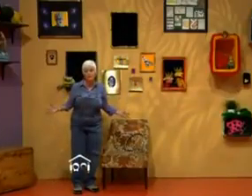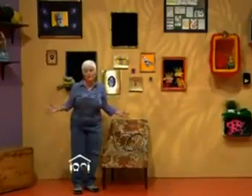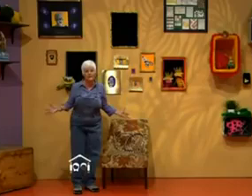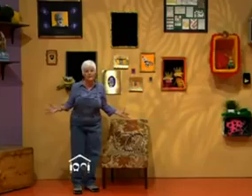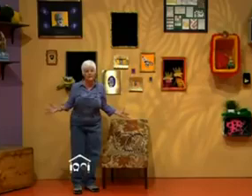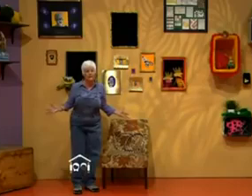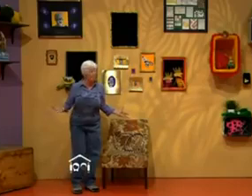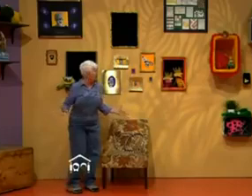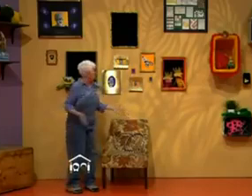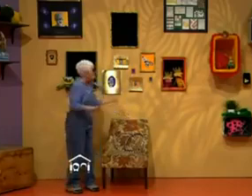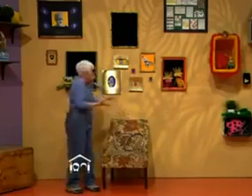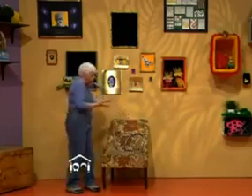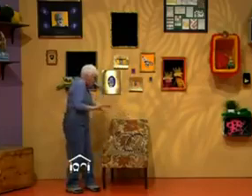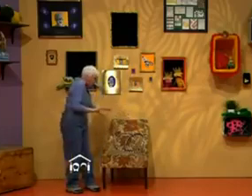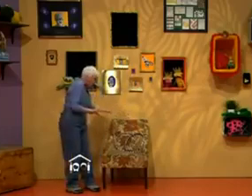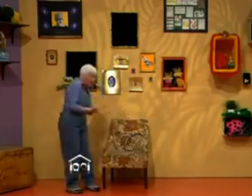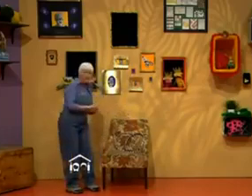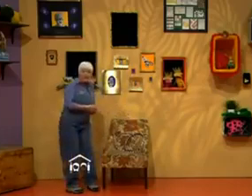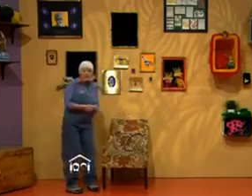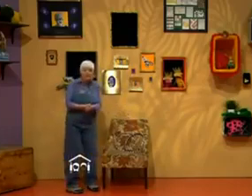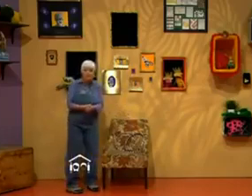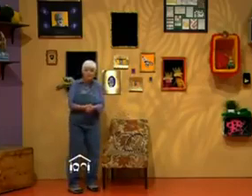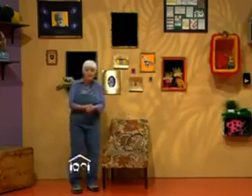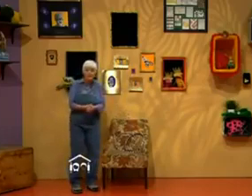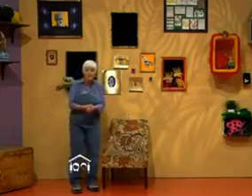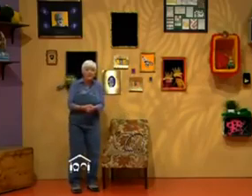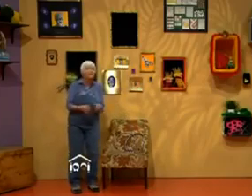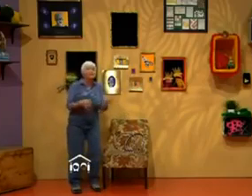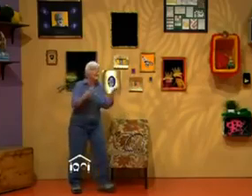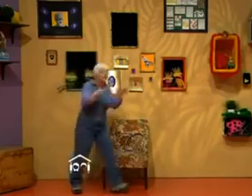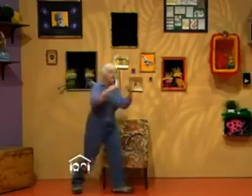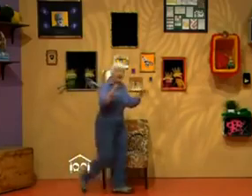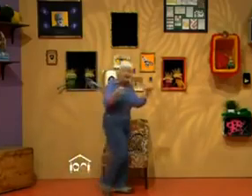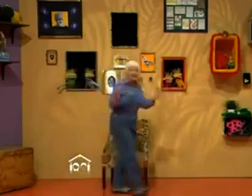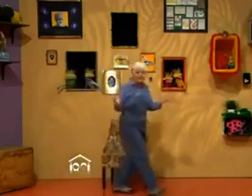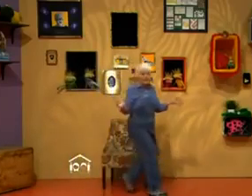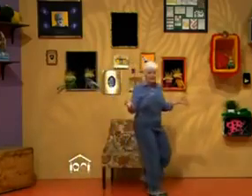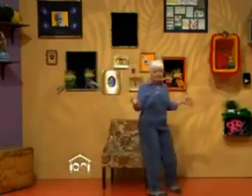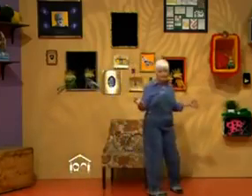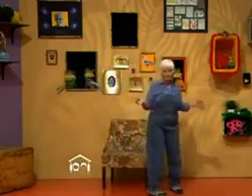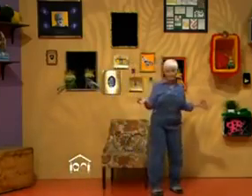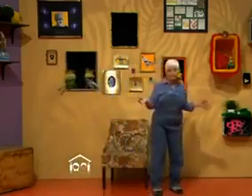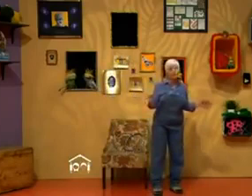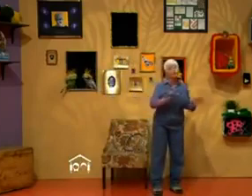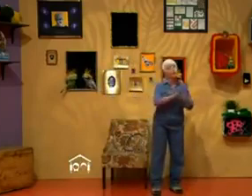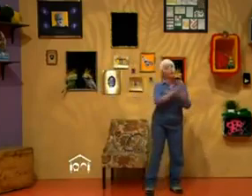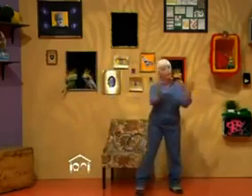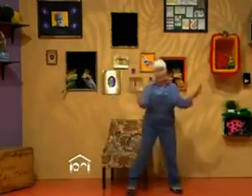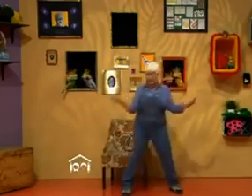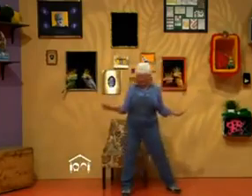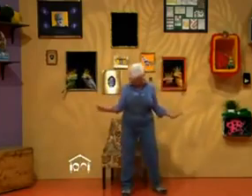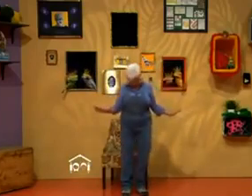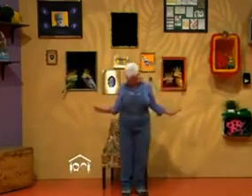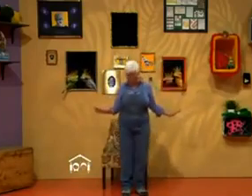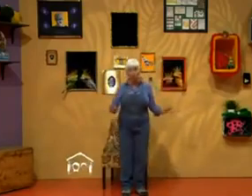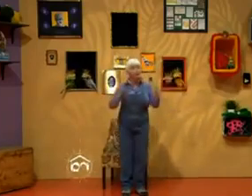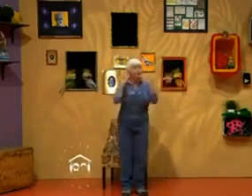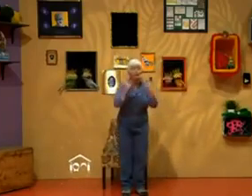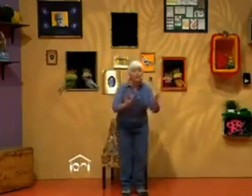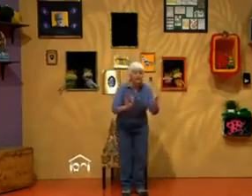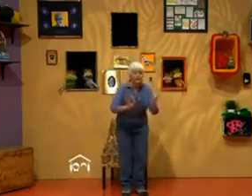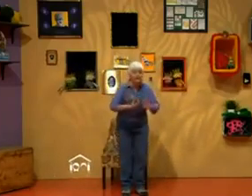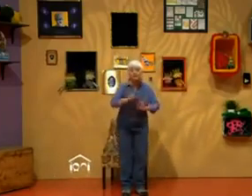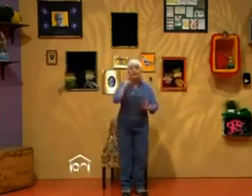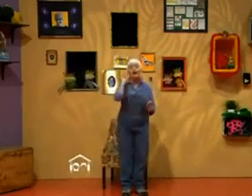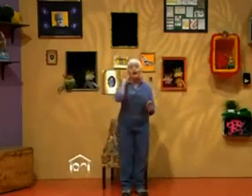estaba preocupadísimo, porque no sabía qué era lo que pasaba. ¿Y qué es lo que hay que hacer? Bueno, lo que no hay que hacer. Lo